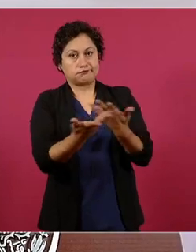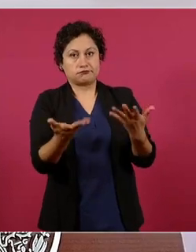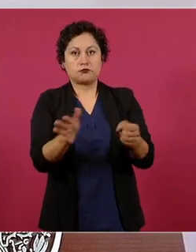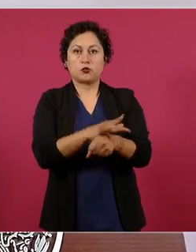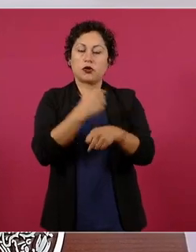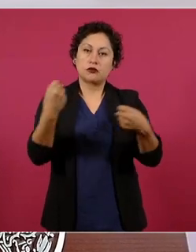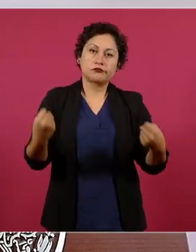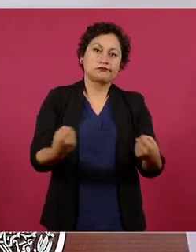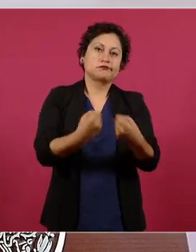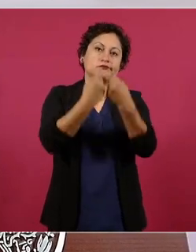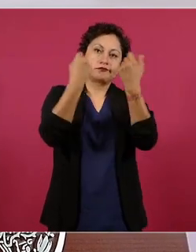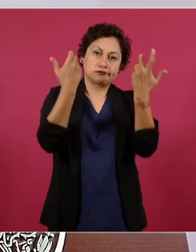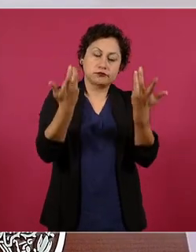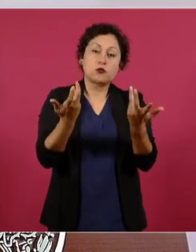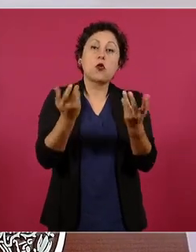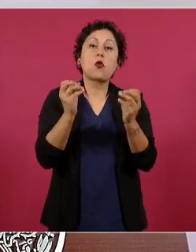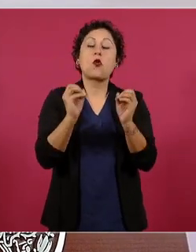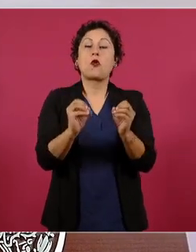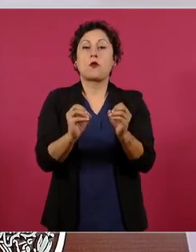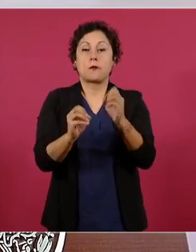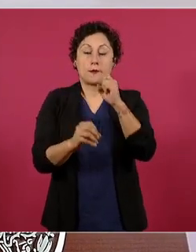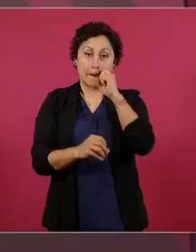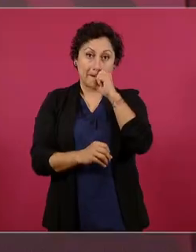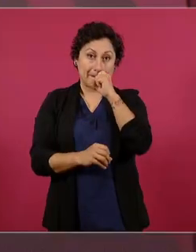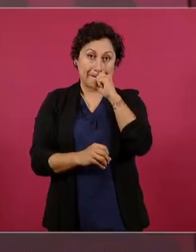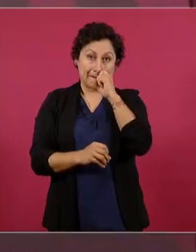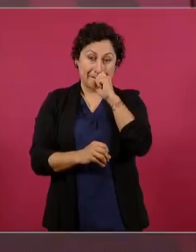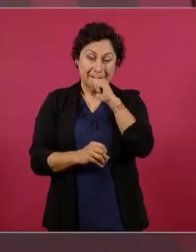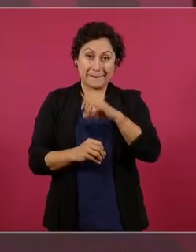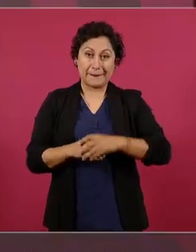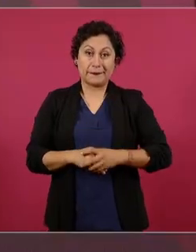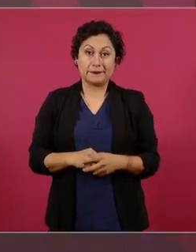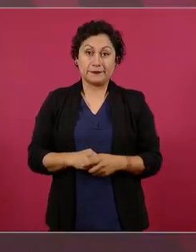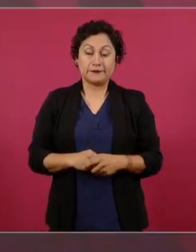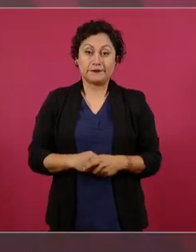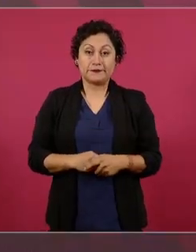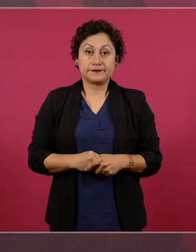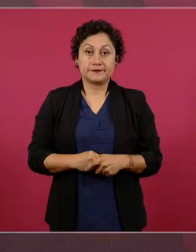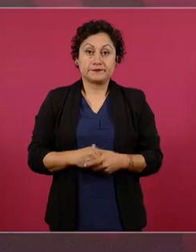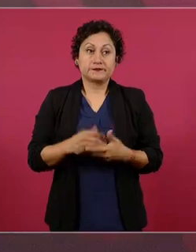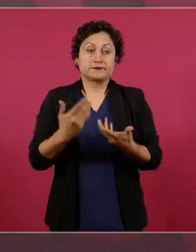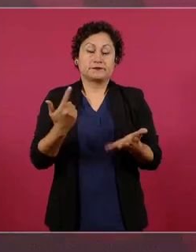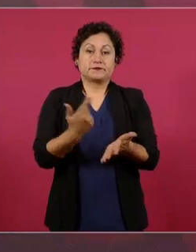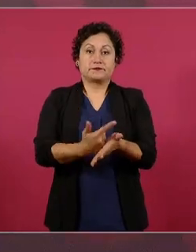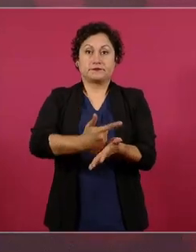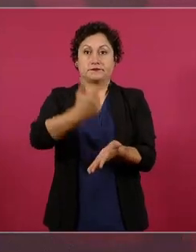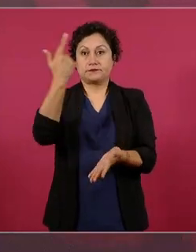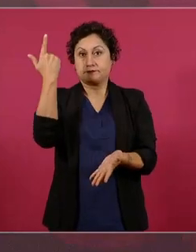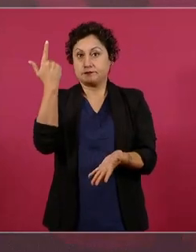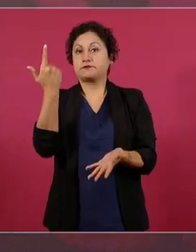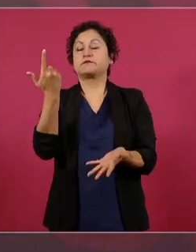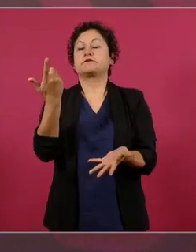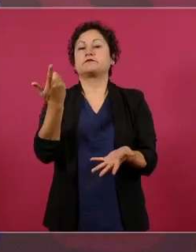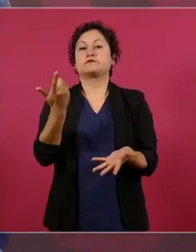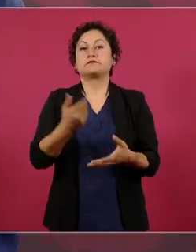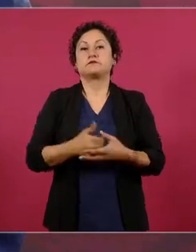confrontaciones, que se lastimen